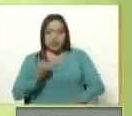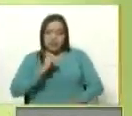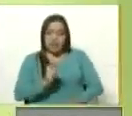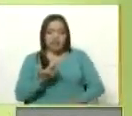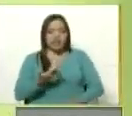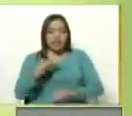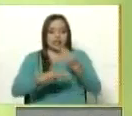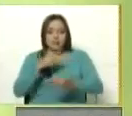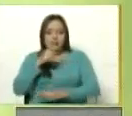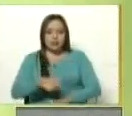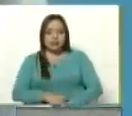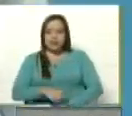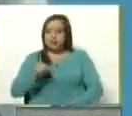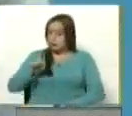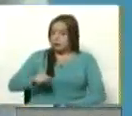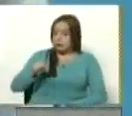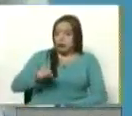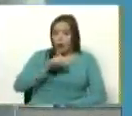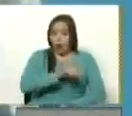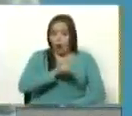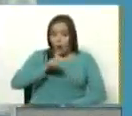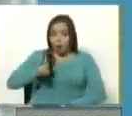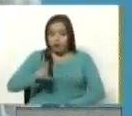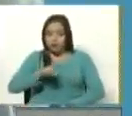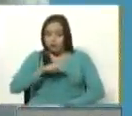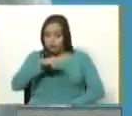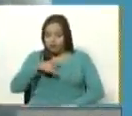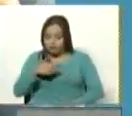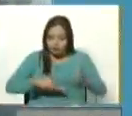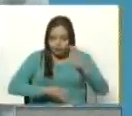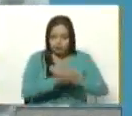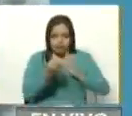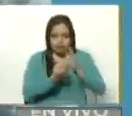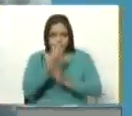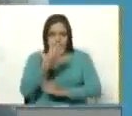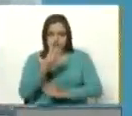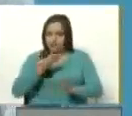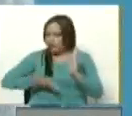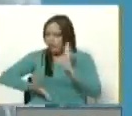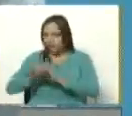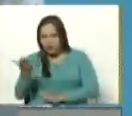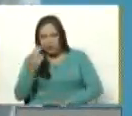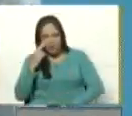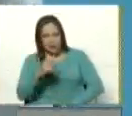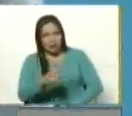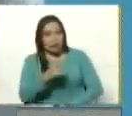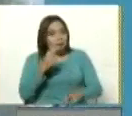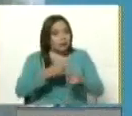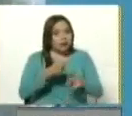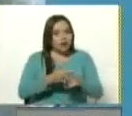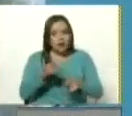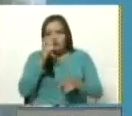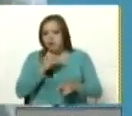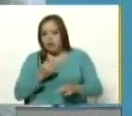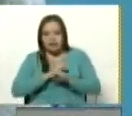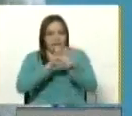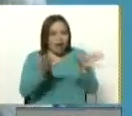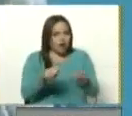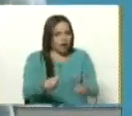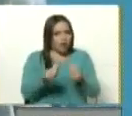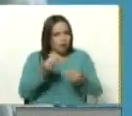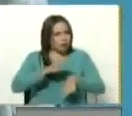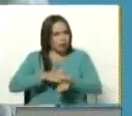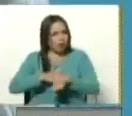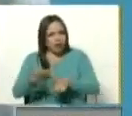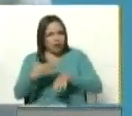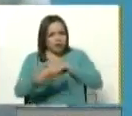esa manera? Sí, el 11 nosotros estuvimos en Miraflores, salimos de allá, vimos que la situación estaba tensa, todavía no había un ambiente muy claro de lo que sucedía.